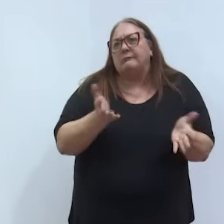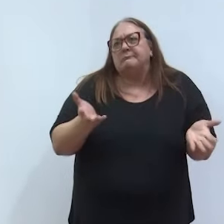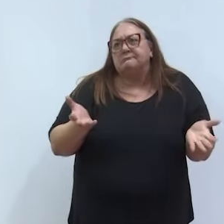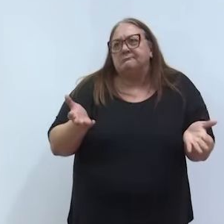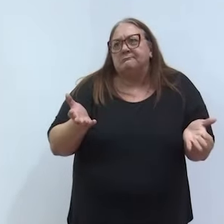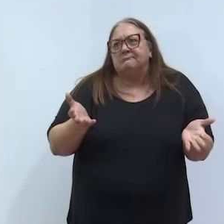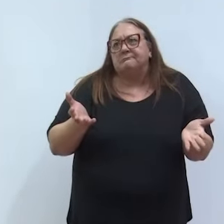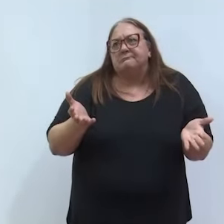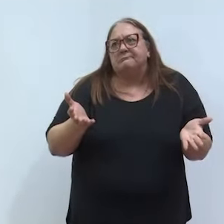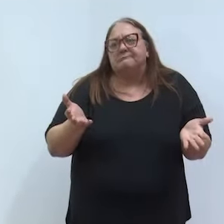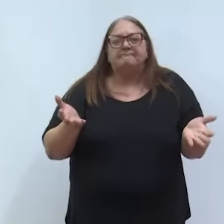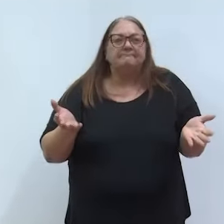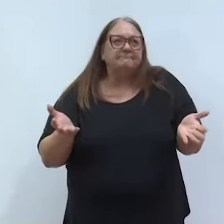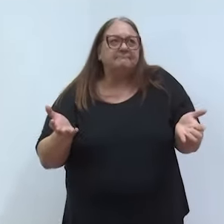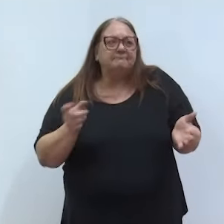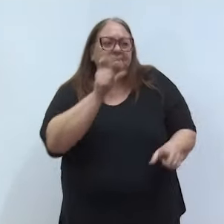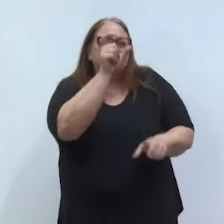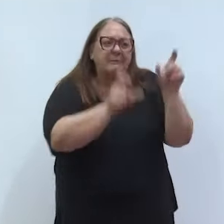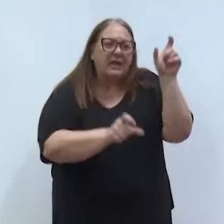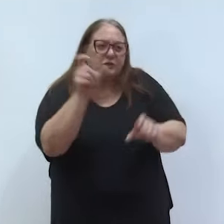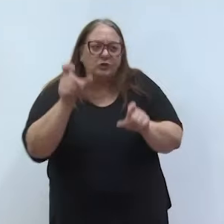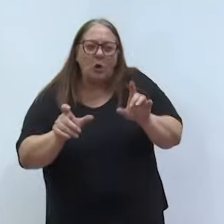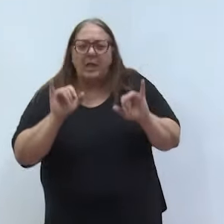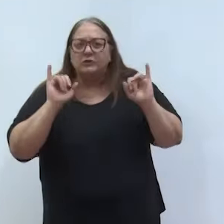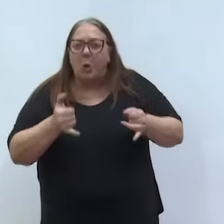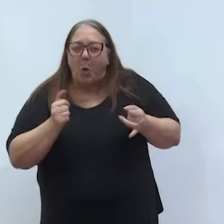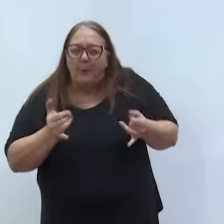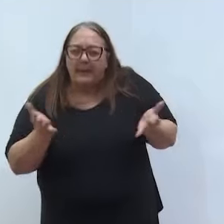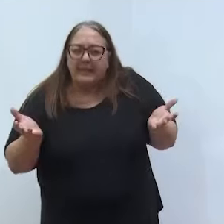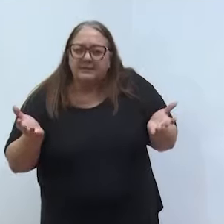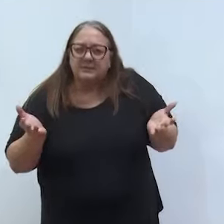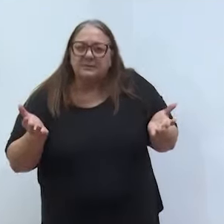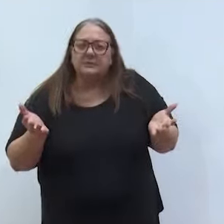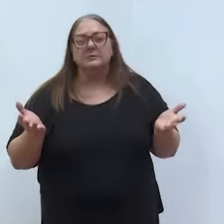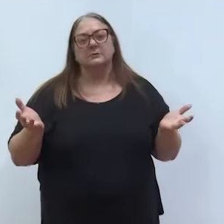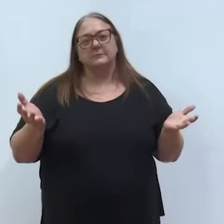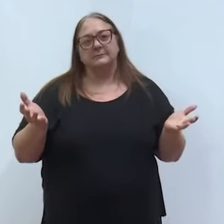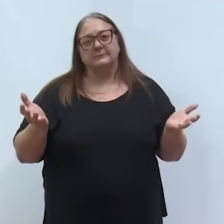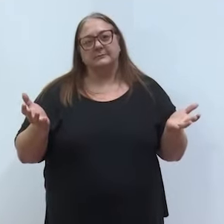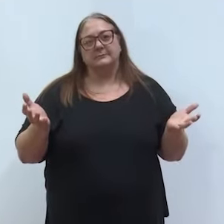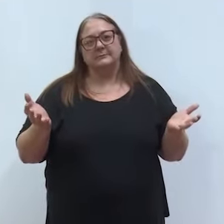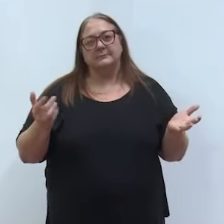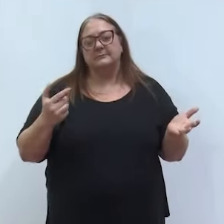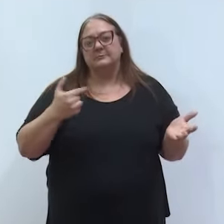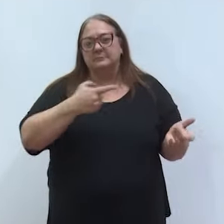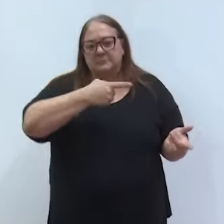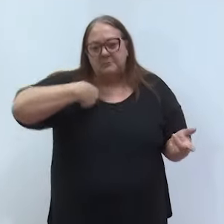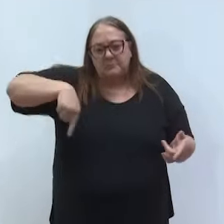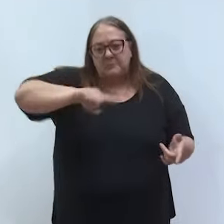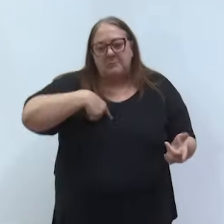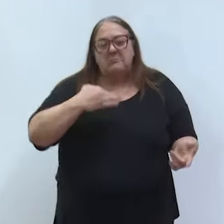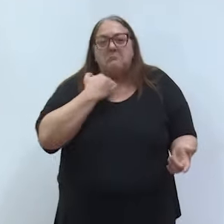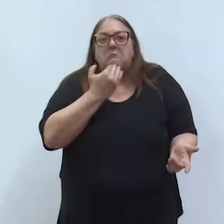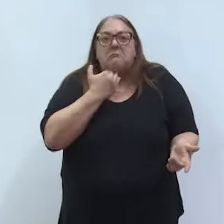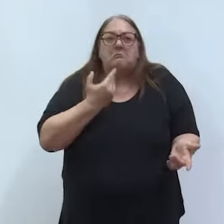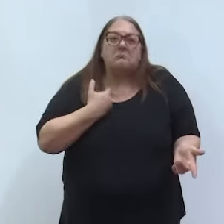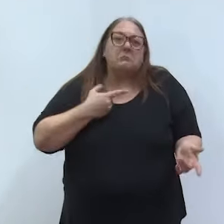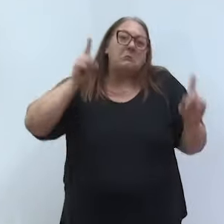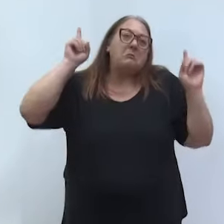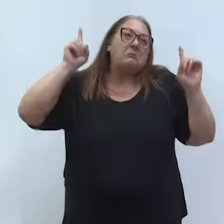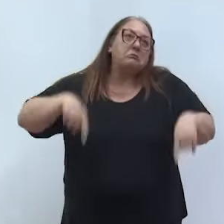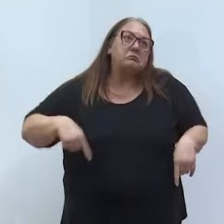es personas jóvenes que no supimos que no tuvieron la